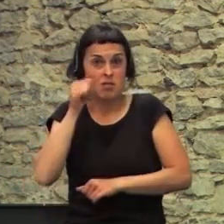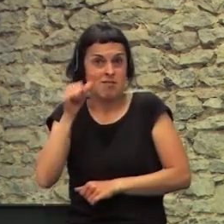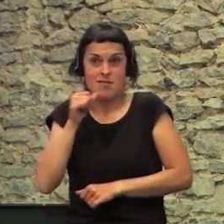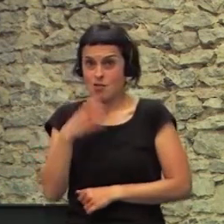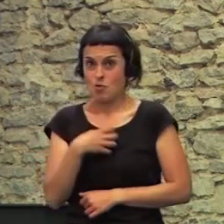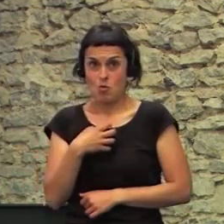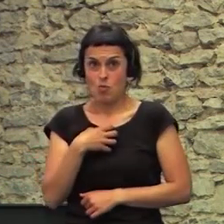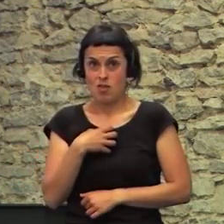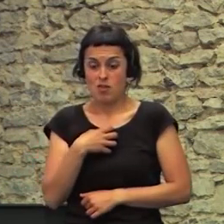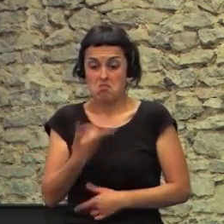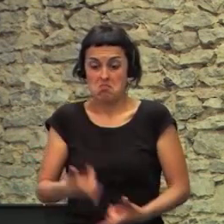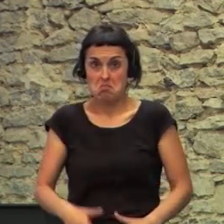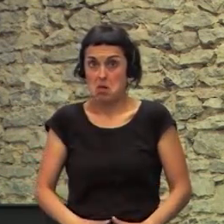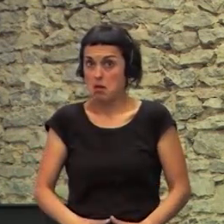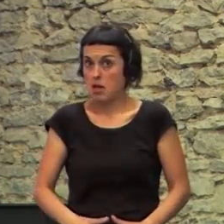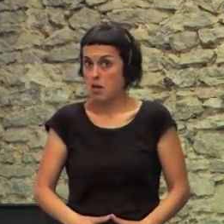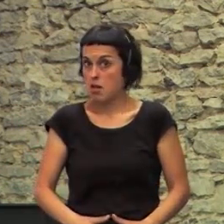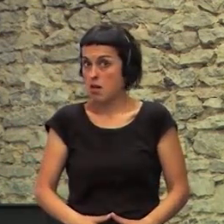es una vagina también